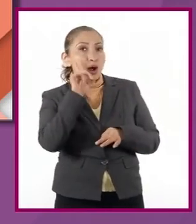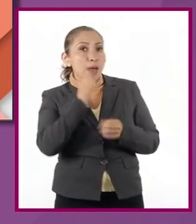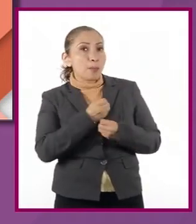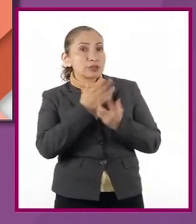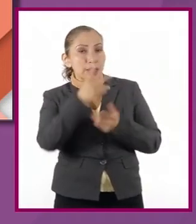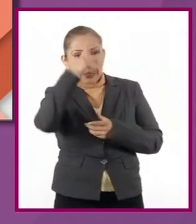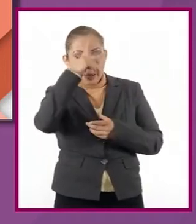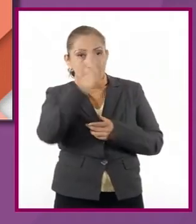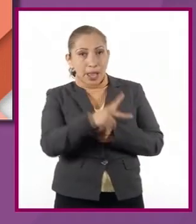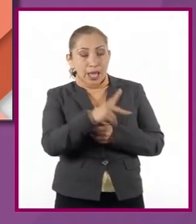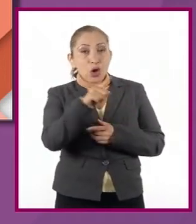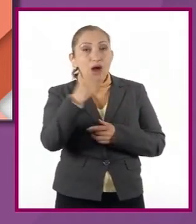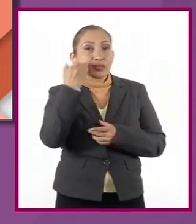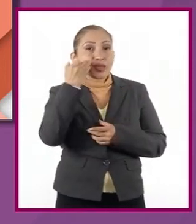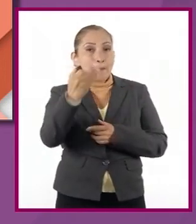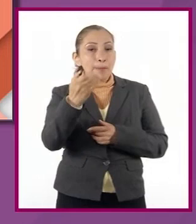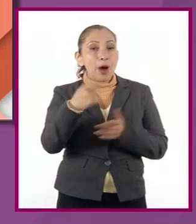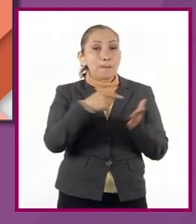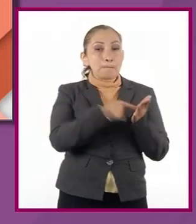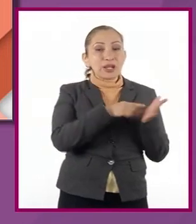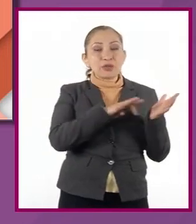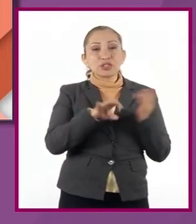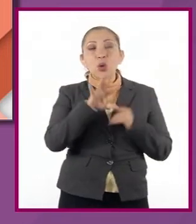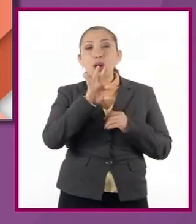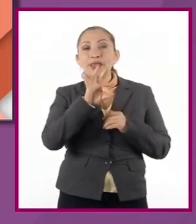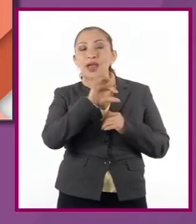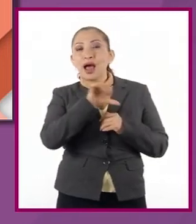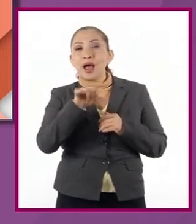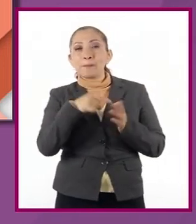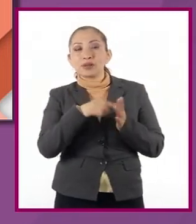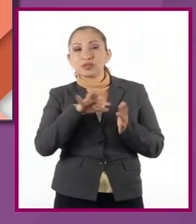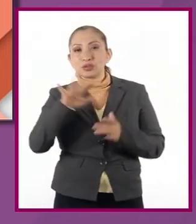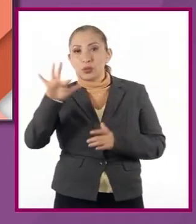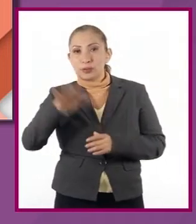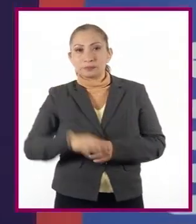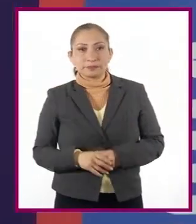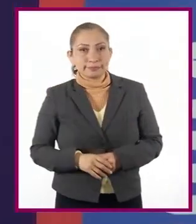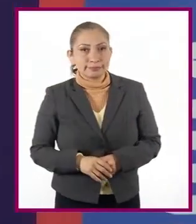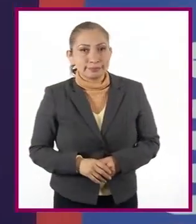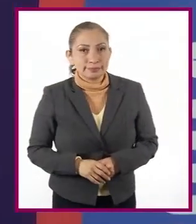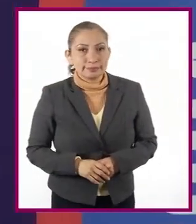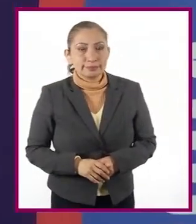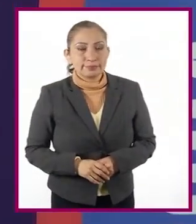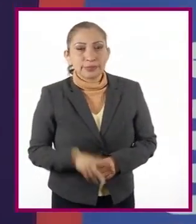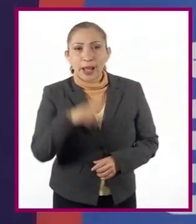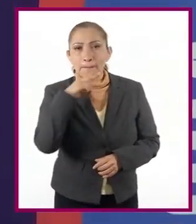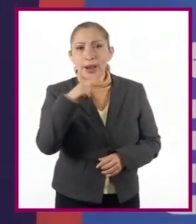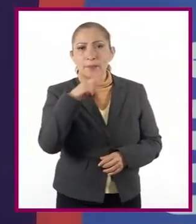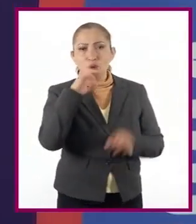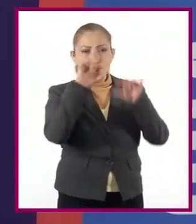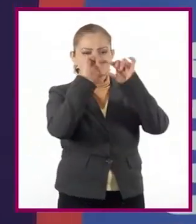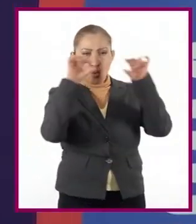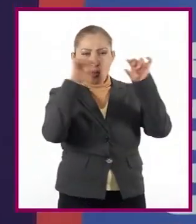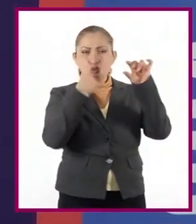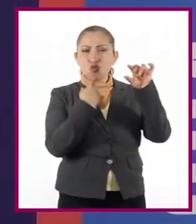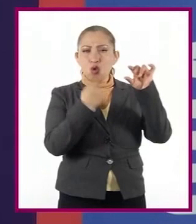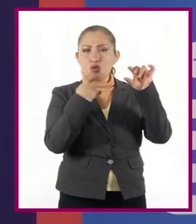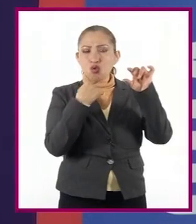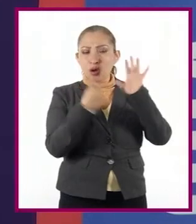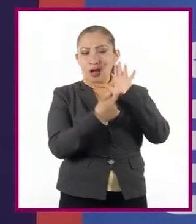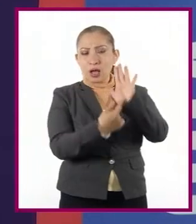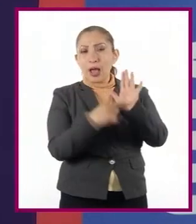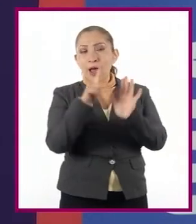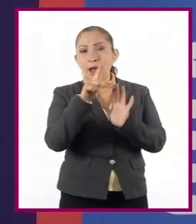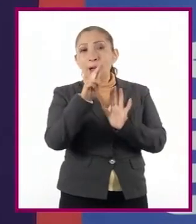poesía mexicana en las décadas de los 40 y 50. El verbo resaltado con rojo está escrito